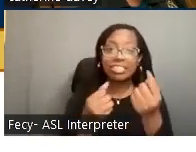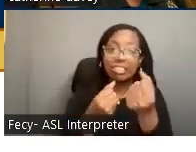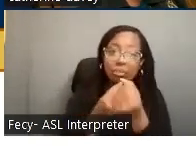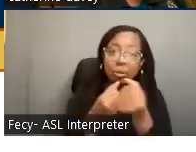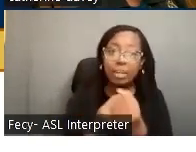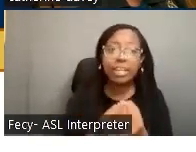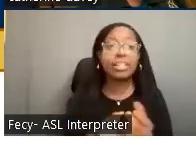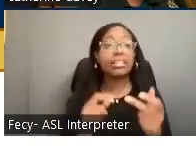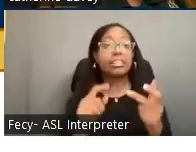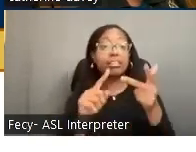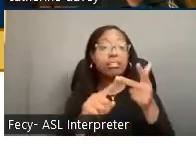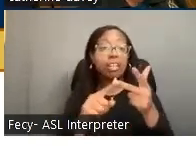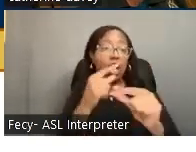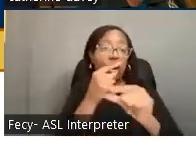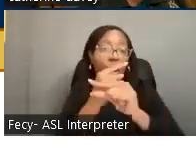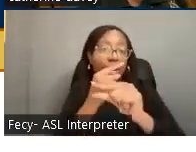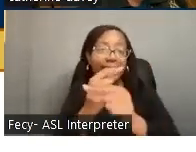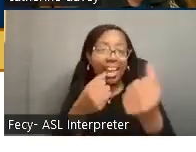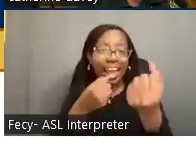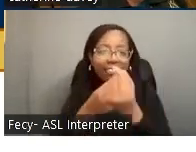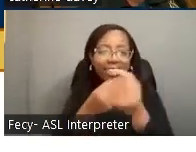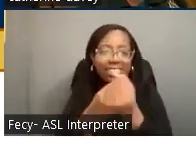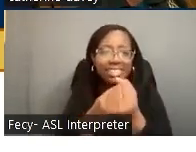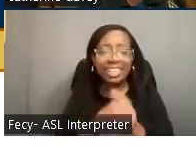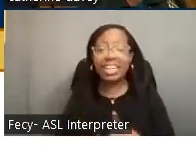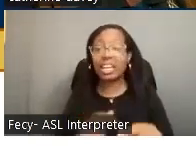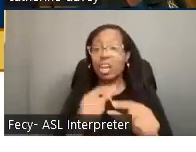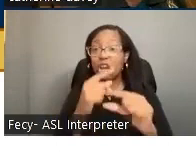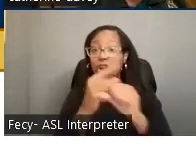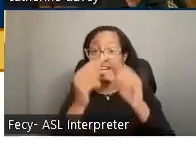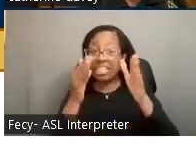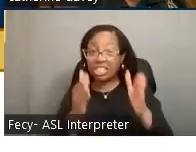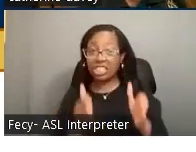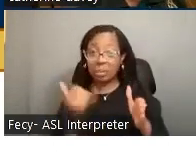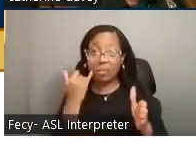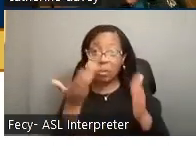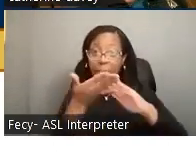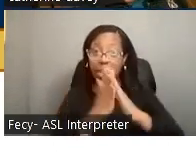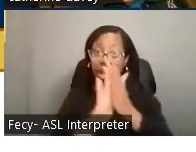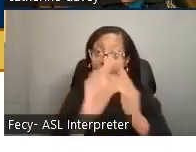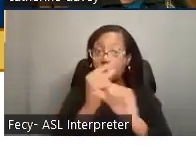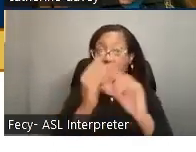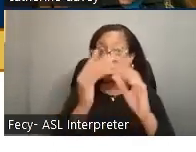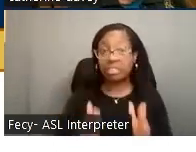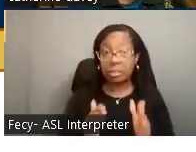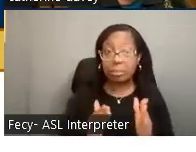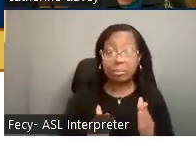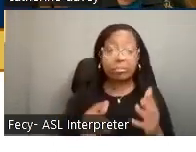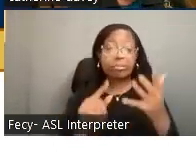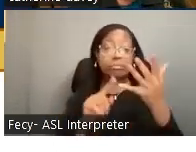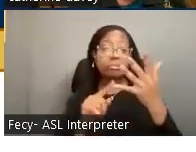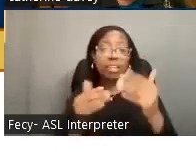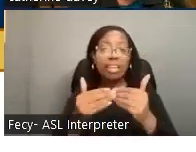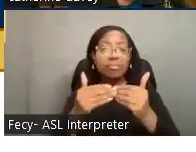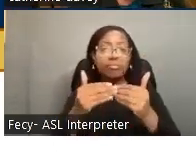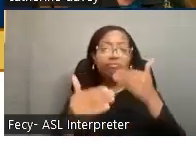tomar decisiones, sustitución de tomar decisiones, también defensa de tutelar y también tutela y otros pasos y otras cosas que tengo